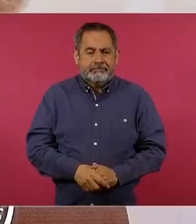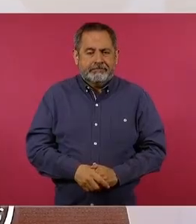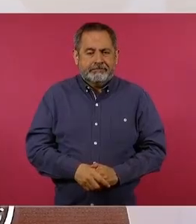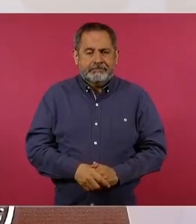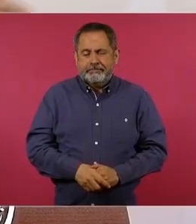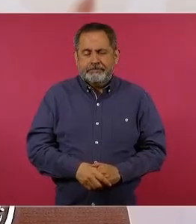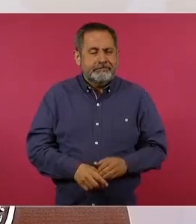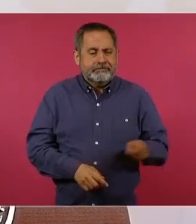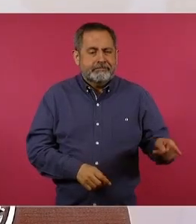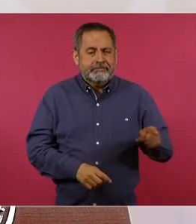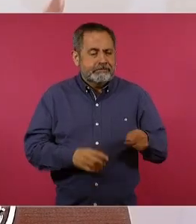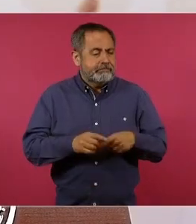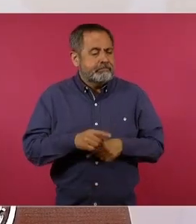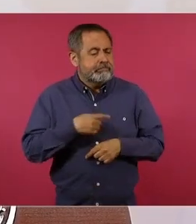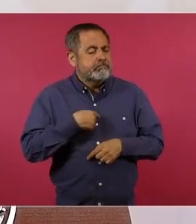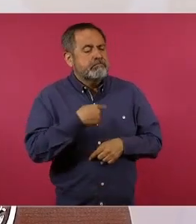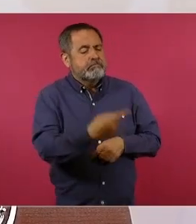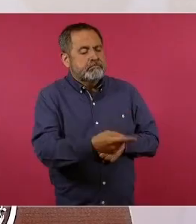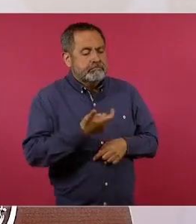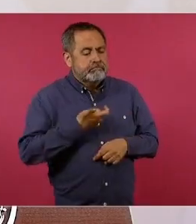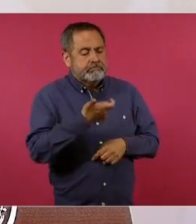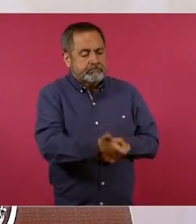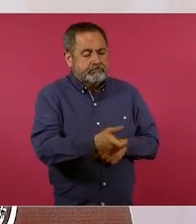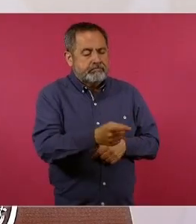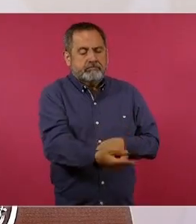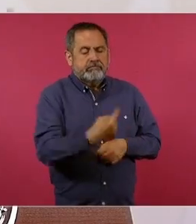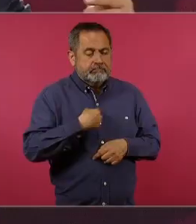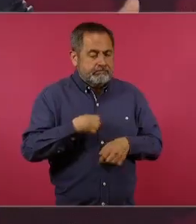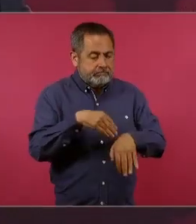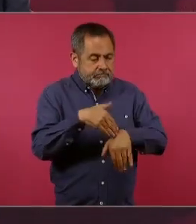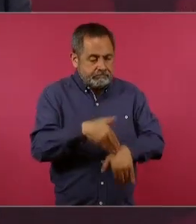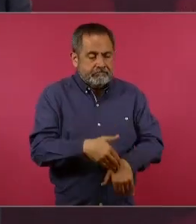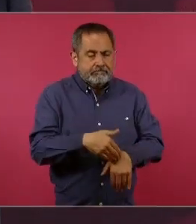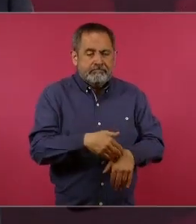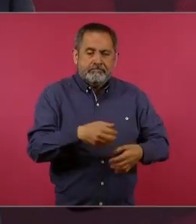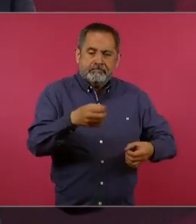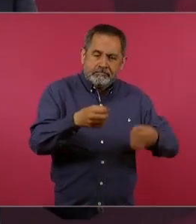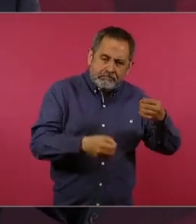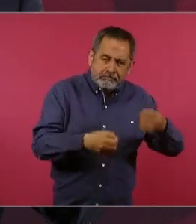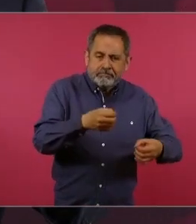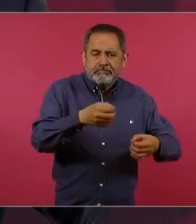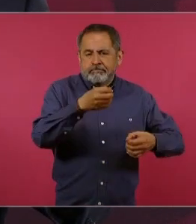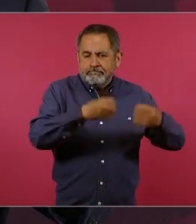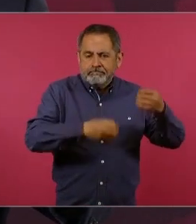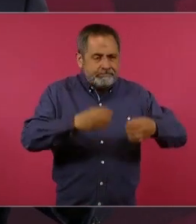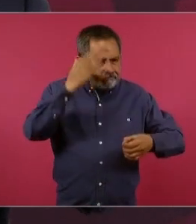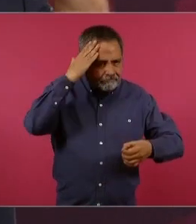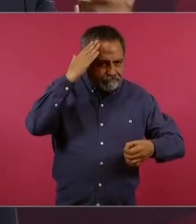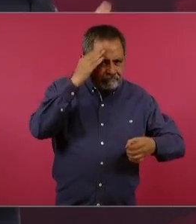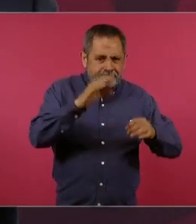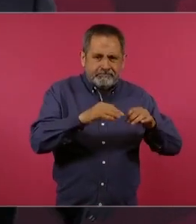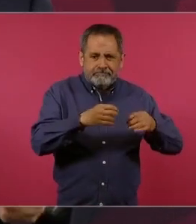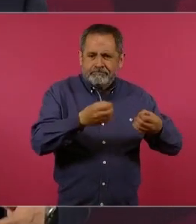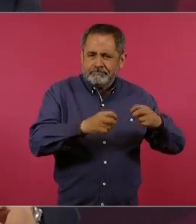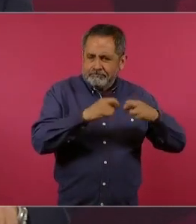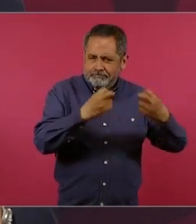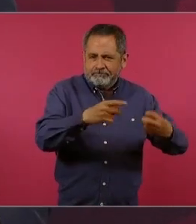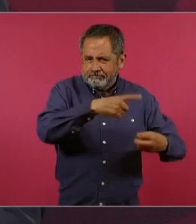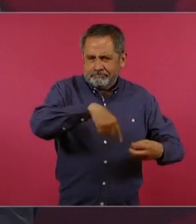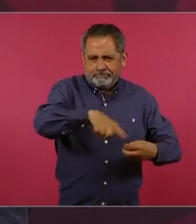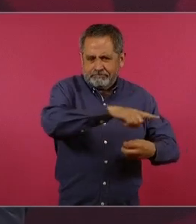Pues quieren tener de empleados a los jueces, a los magistrados, a los